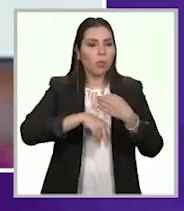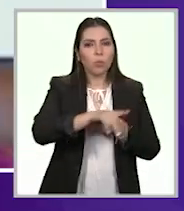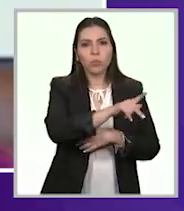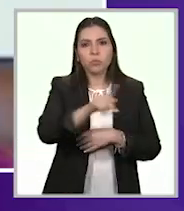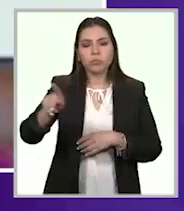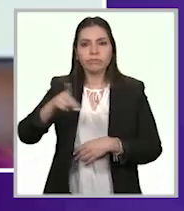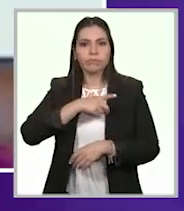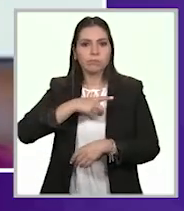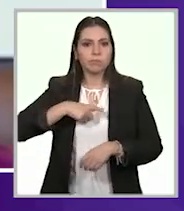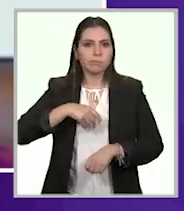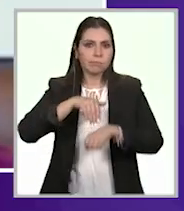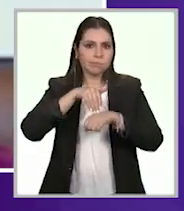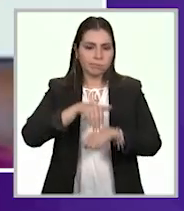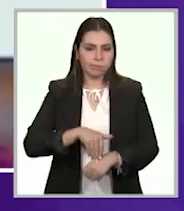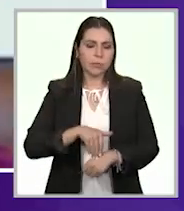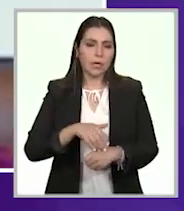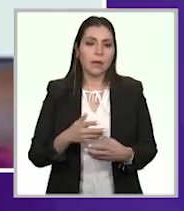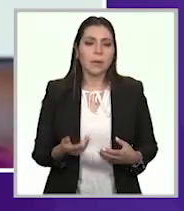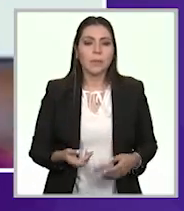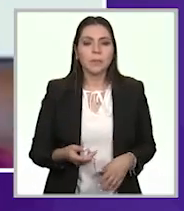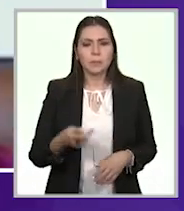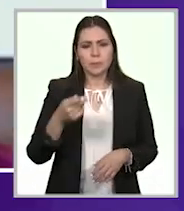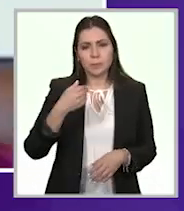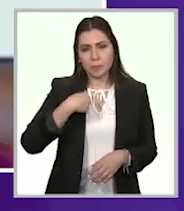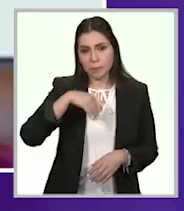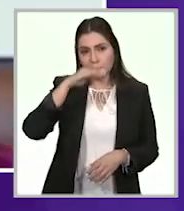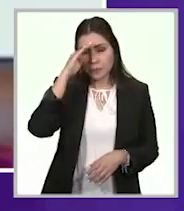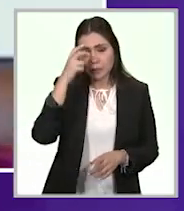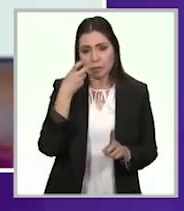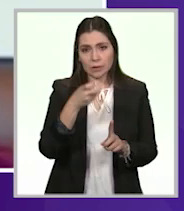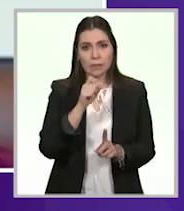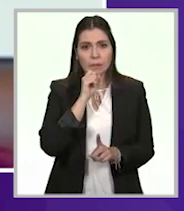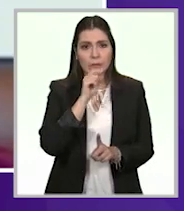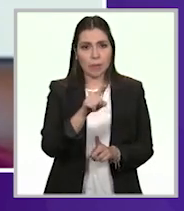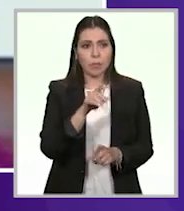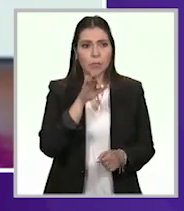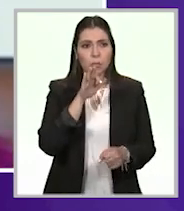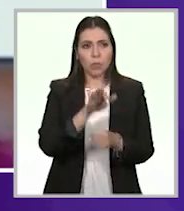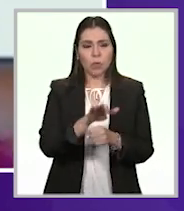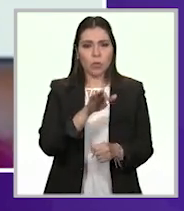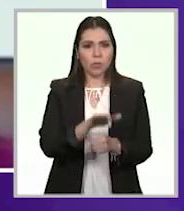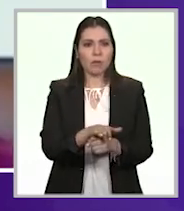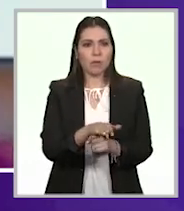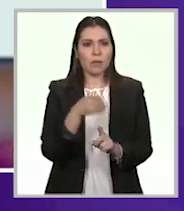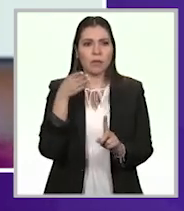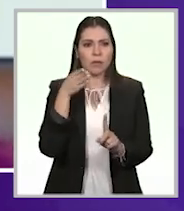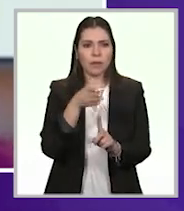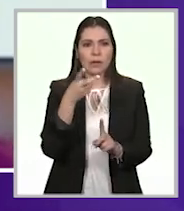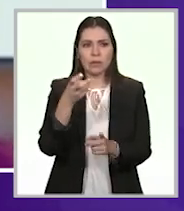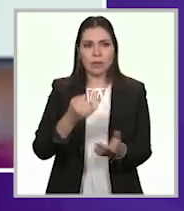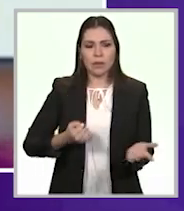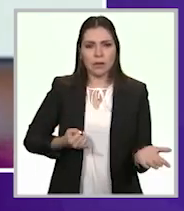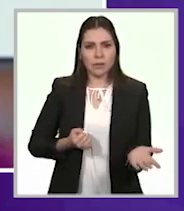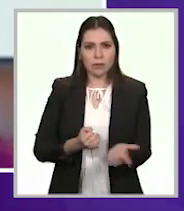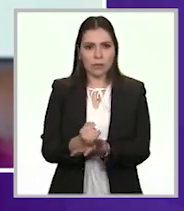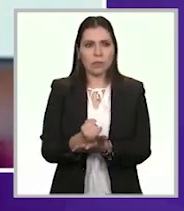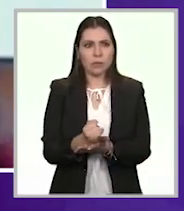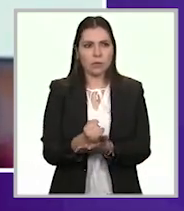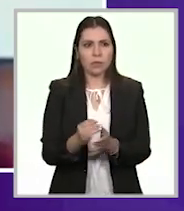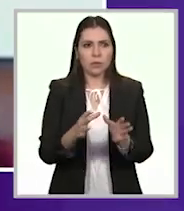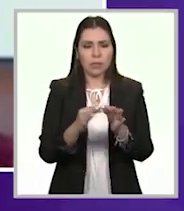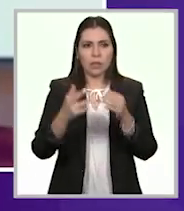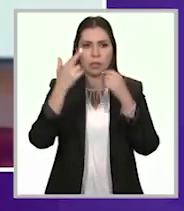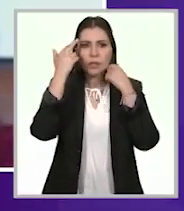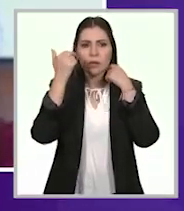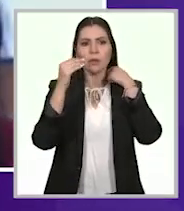todos y todas. Pero también creo que esto está protegido de alguna manera, esta, digamos,